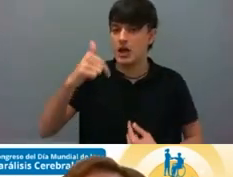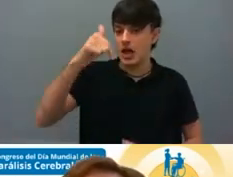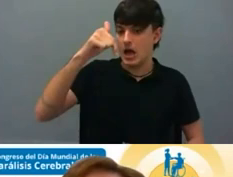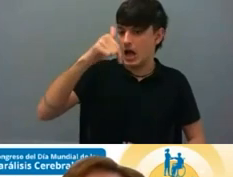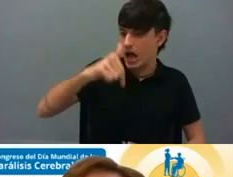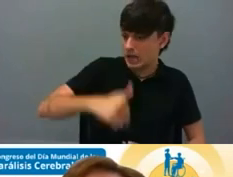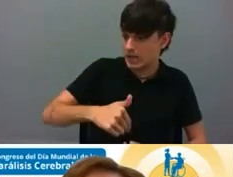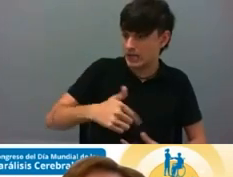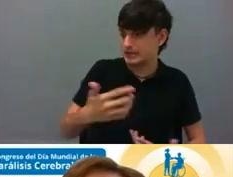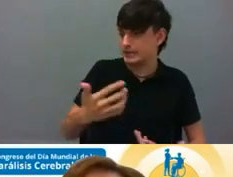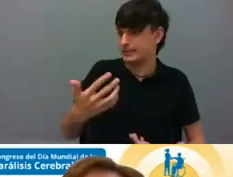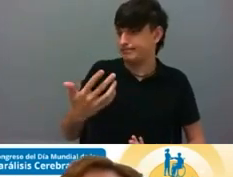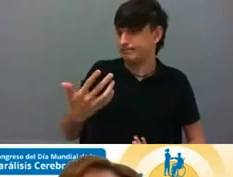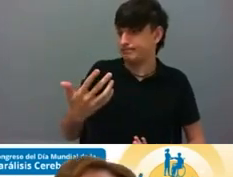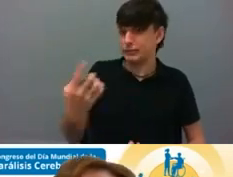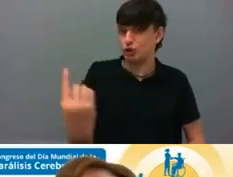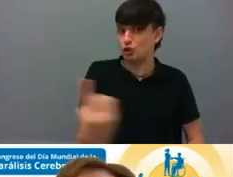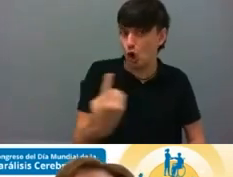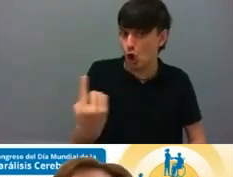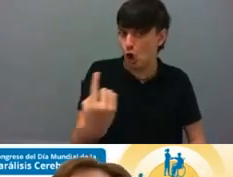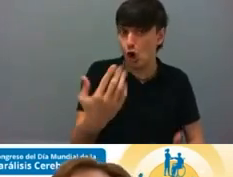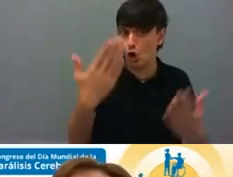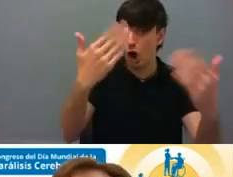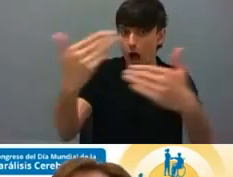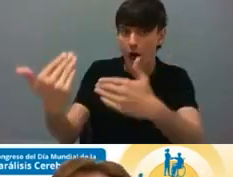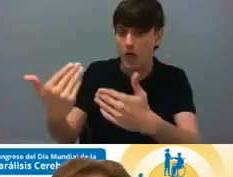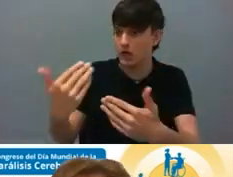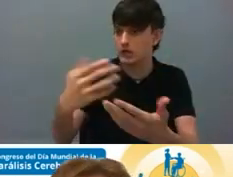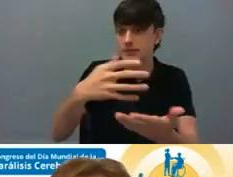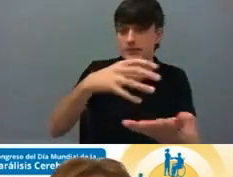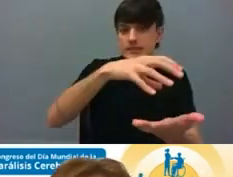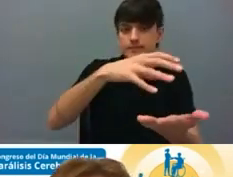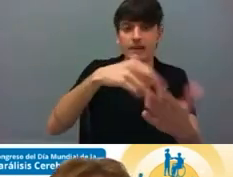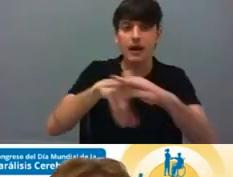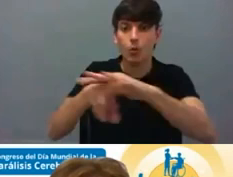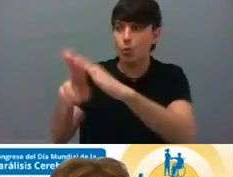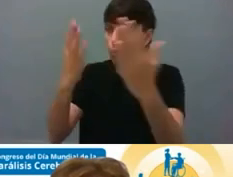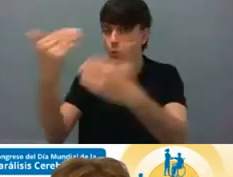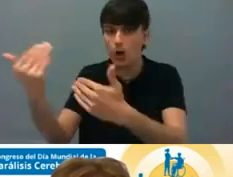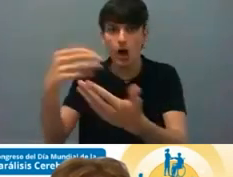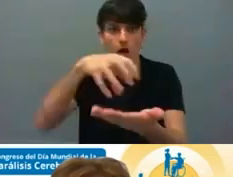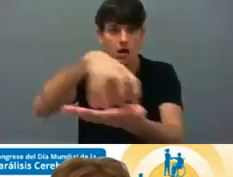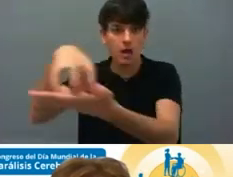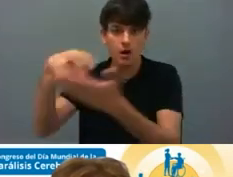prácticamente está solo, aquí no hay nada para él. Aunque ustedes no lo crean,